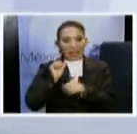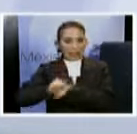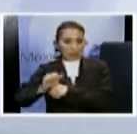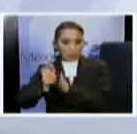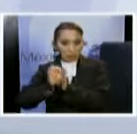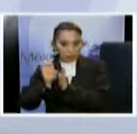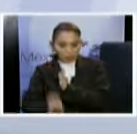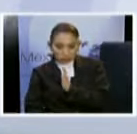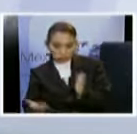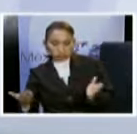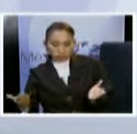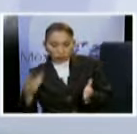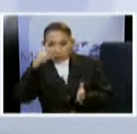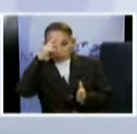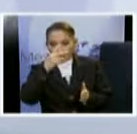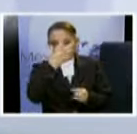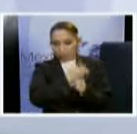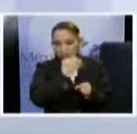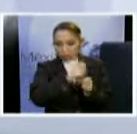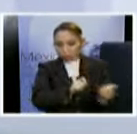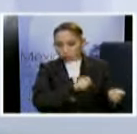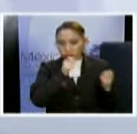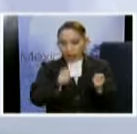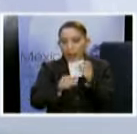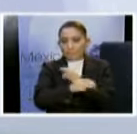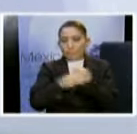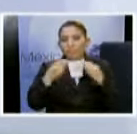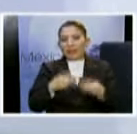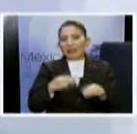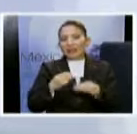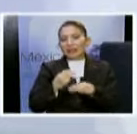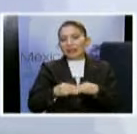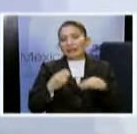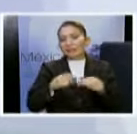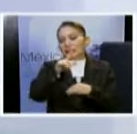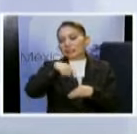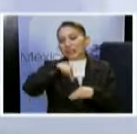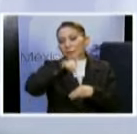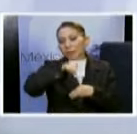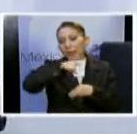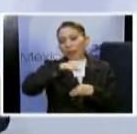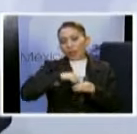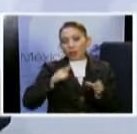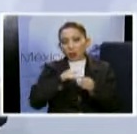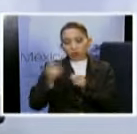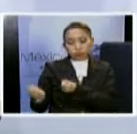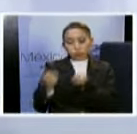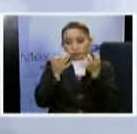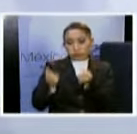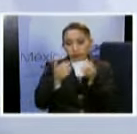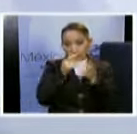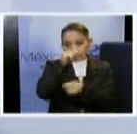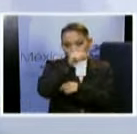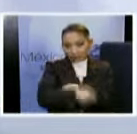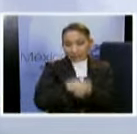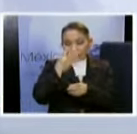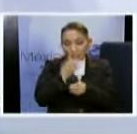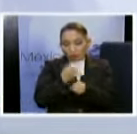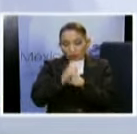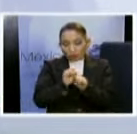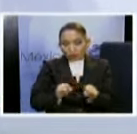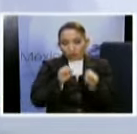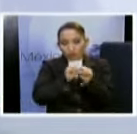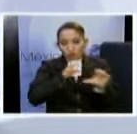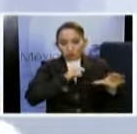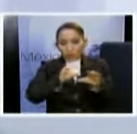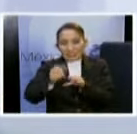ejemplo. México es el 5º proveedor de mercancías de Quebec, es el 8º destino de sus exportaciones, en suma es el 4º socio